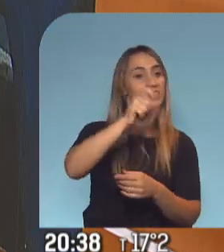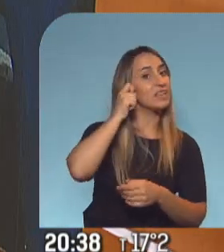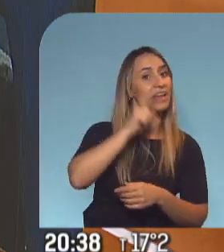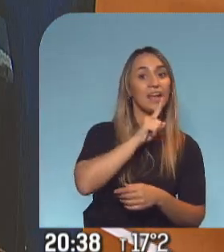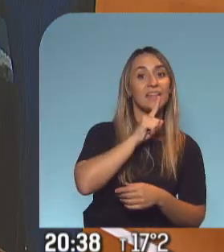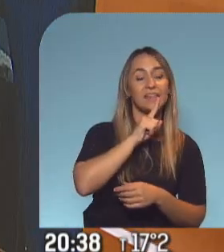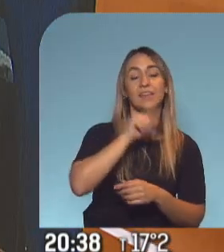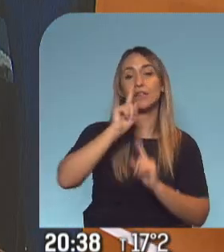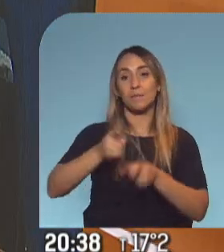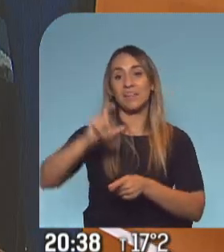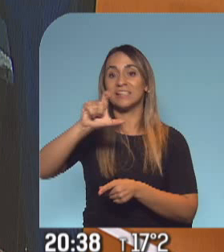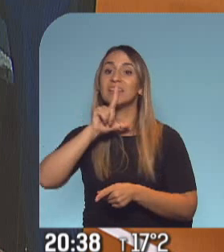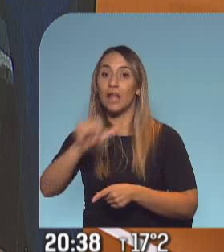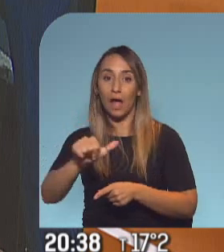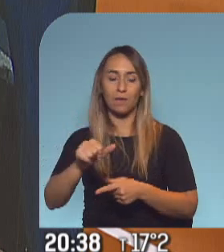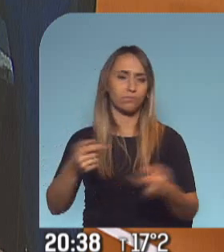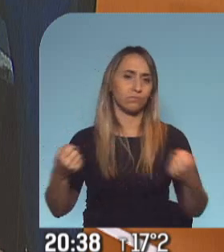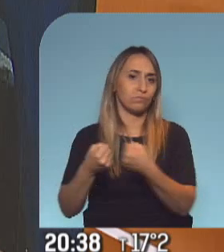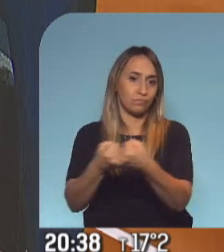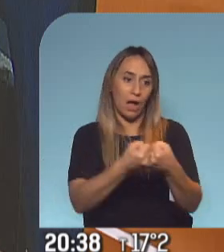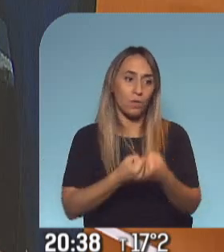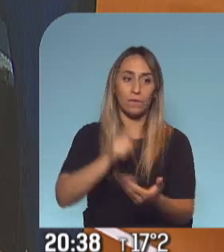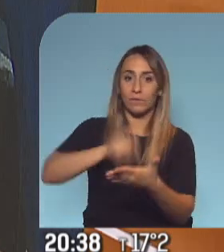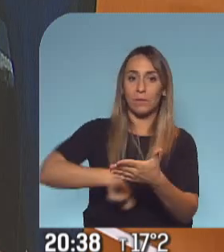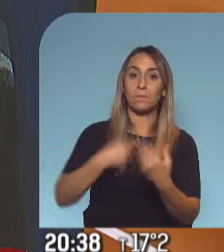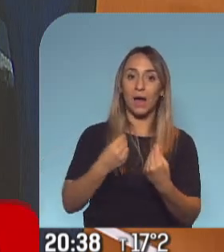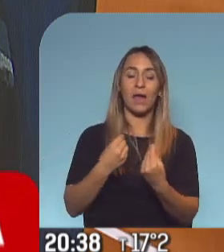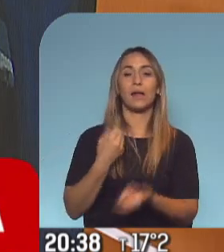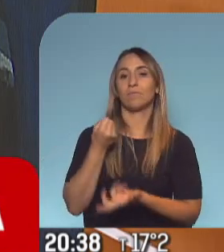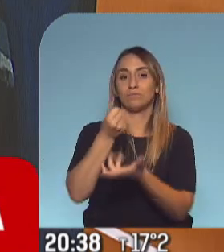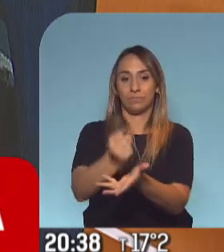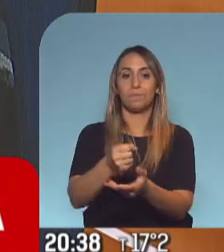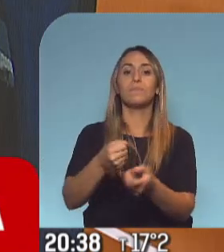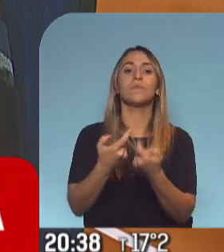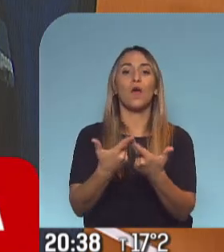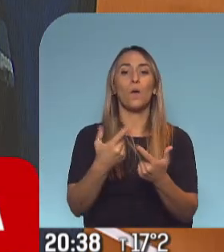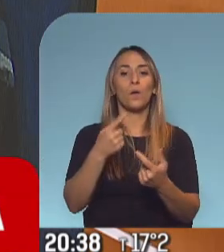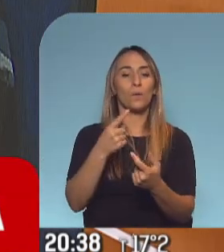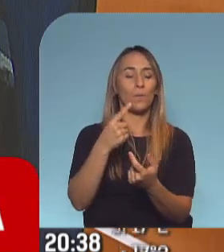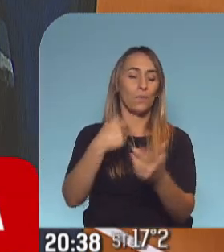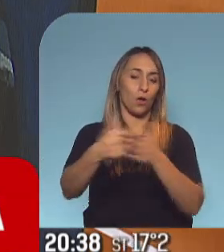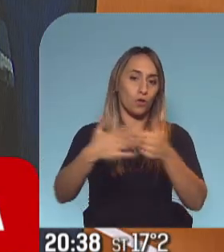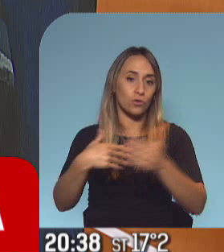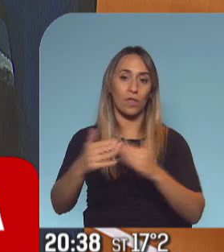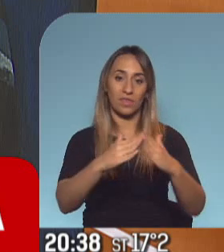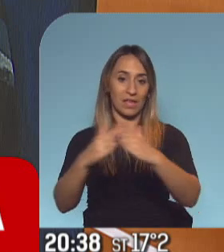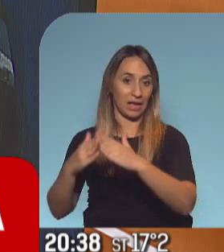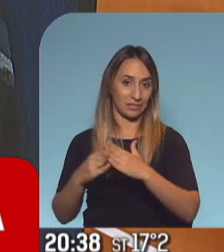para asignar 1.200 viviendas del Procrear 2 con gestión local con los sindicatos.